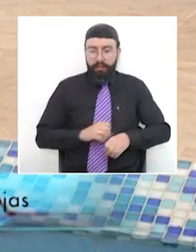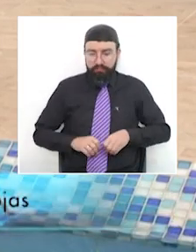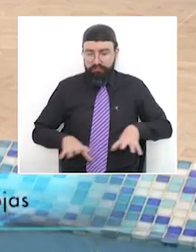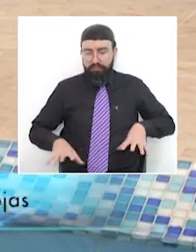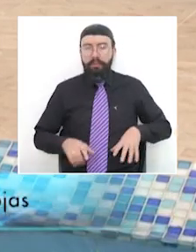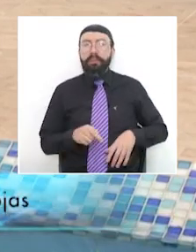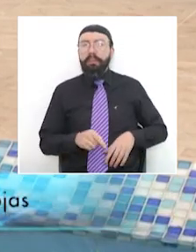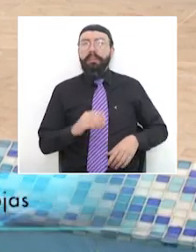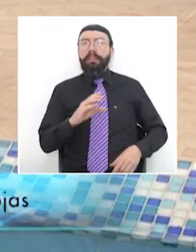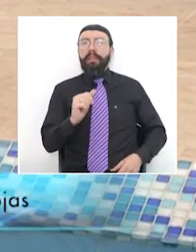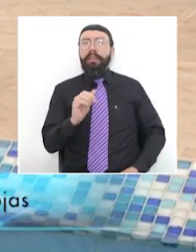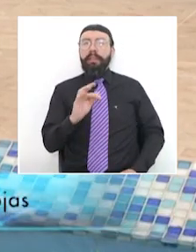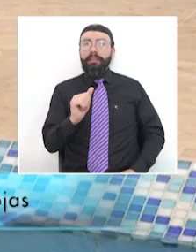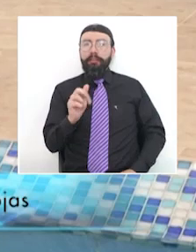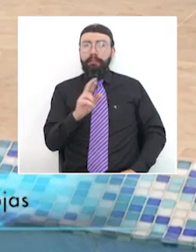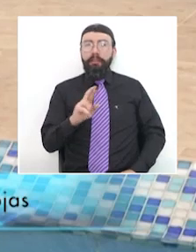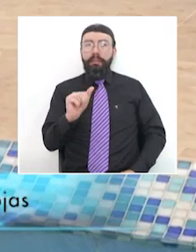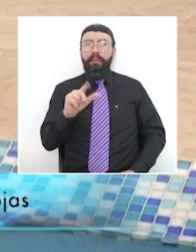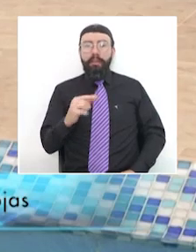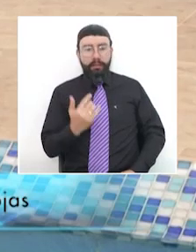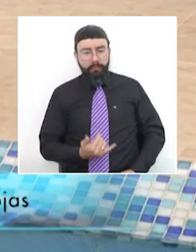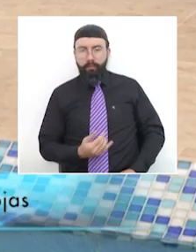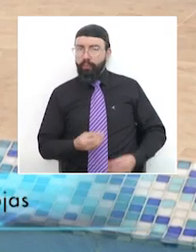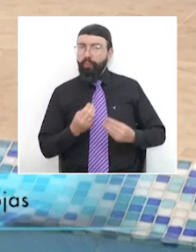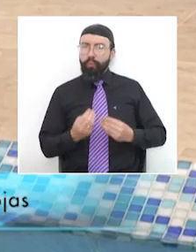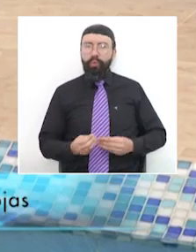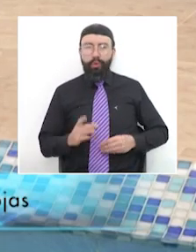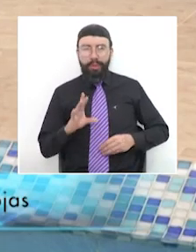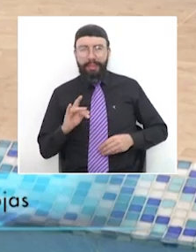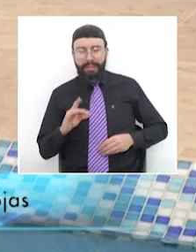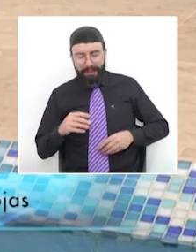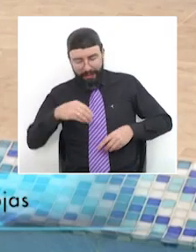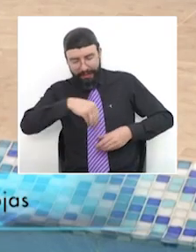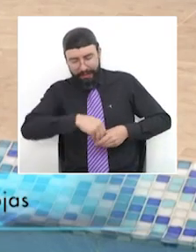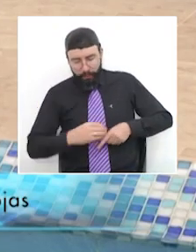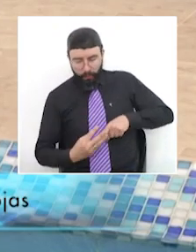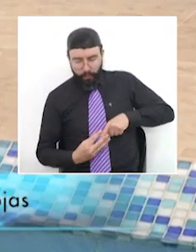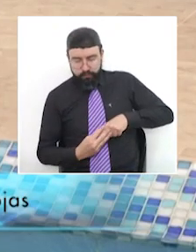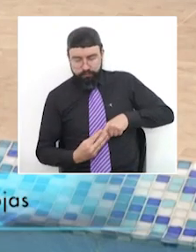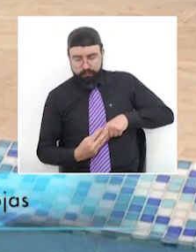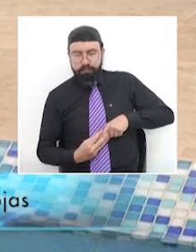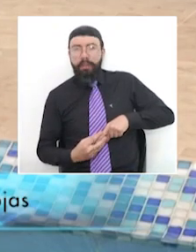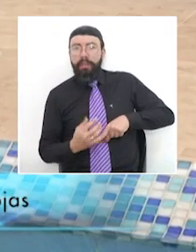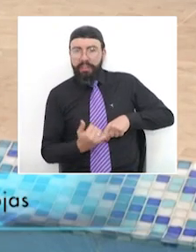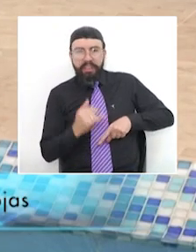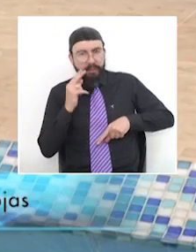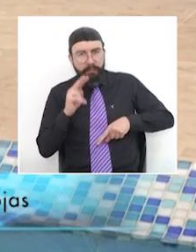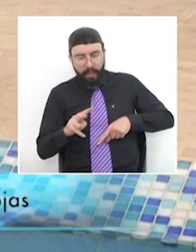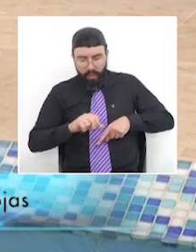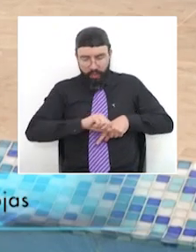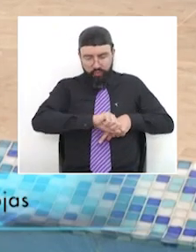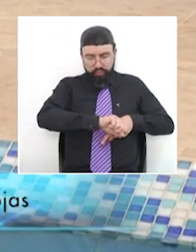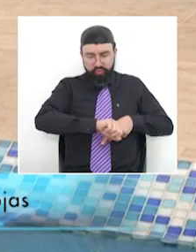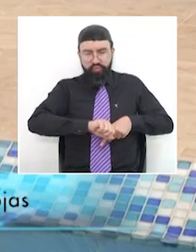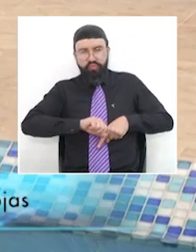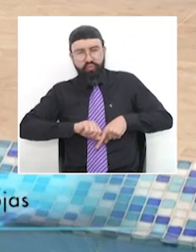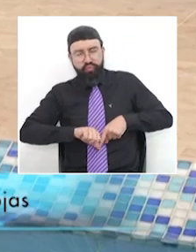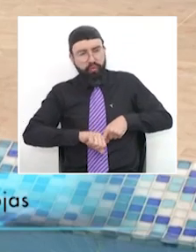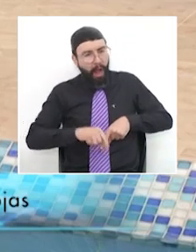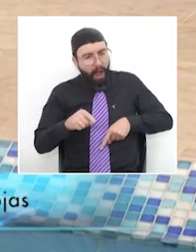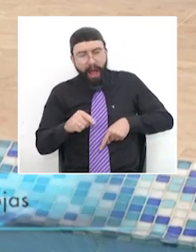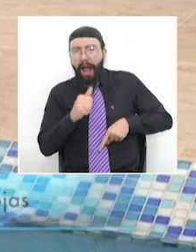una cantidad de un aumento de producción de moco dentro del apéndice y se puede ver perfectamente las paredes, precisamente porque hay